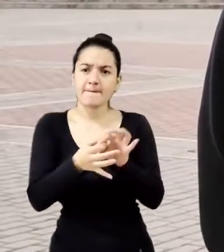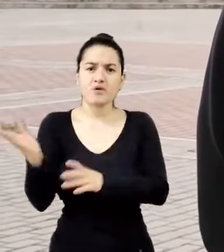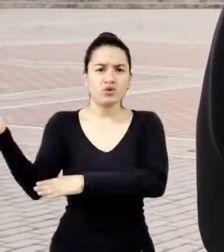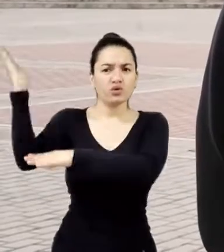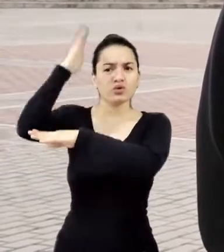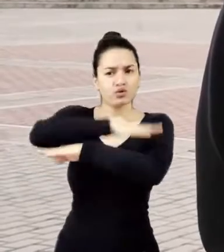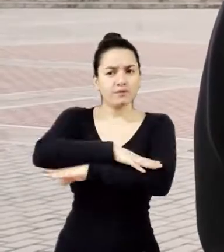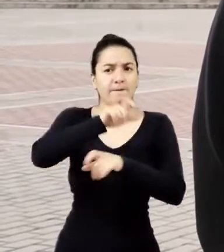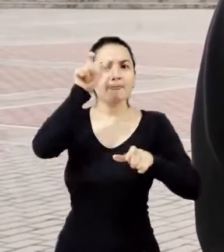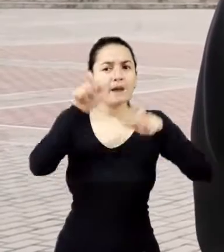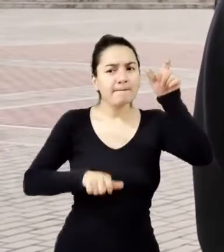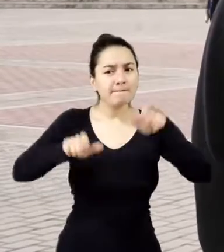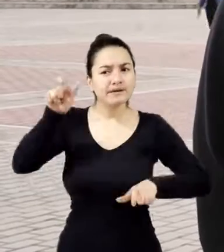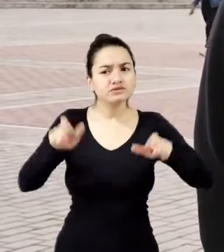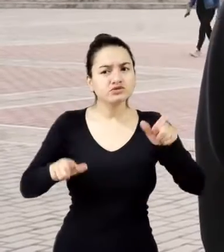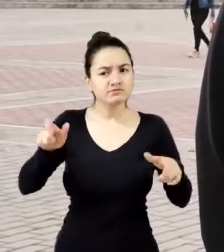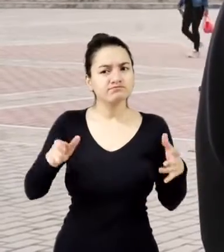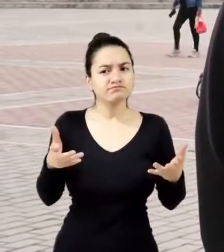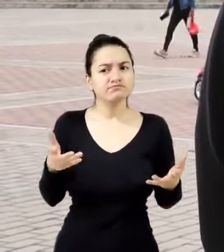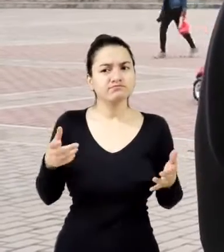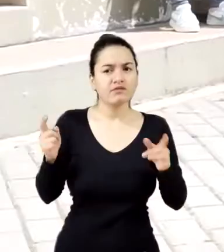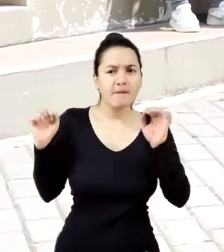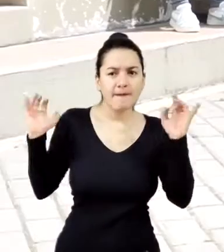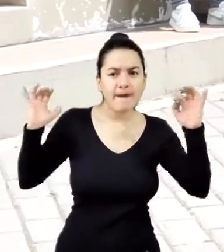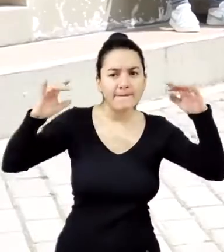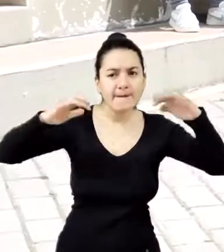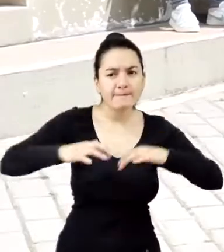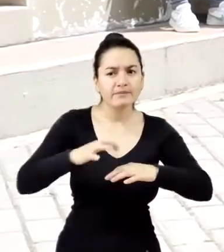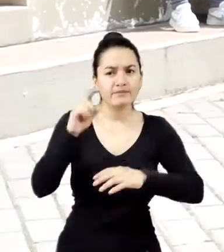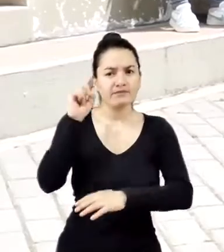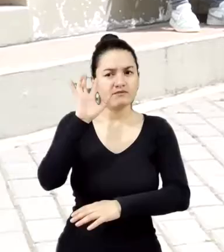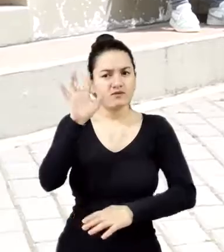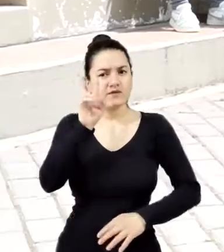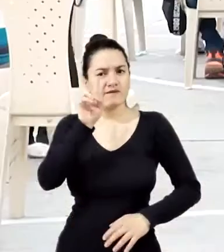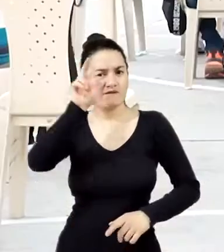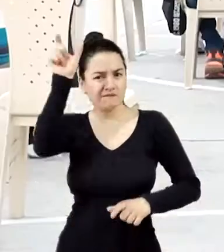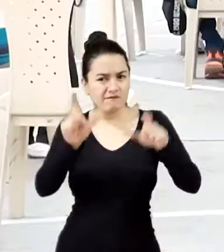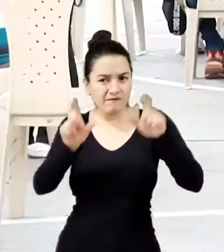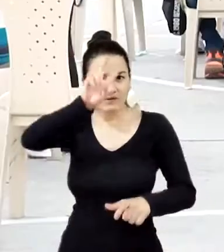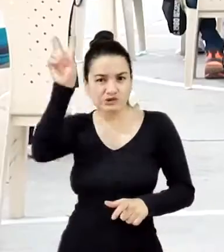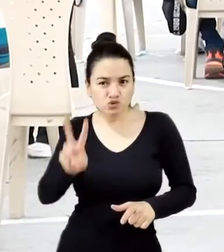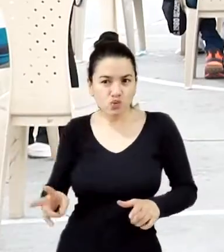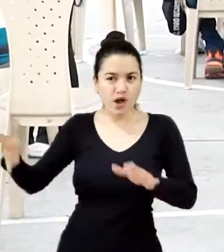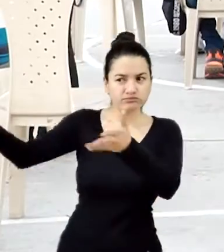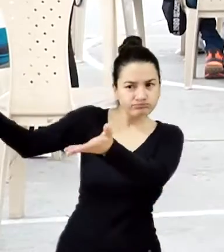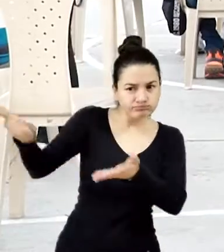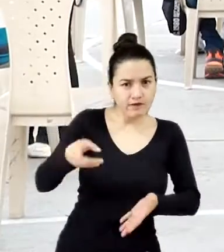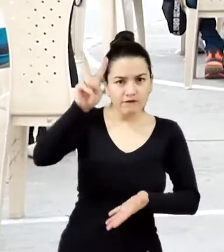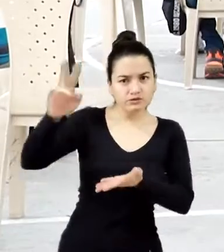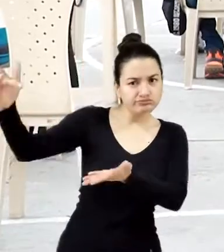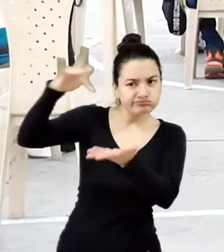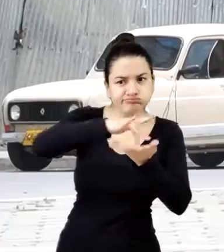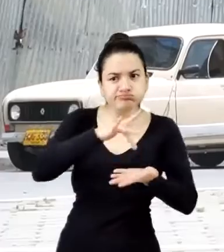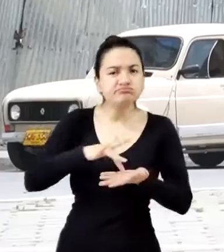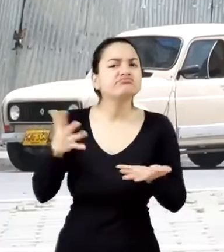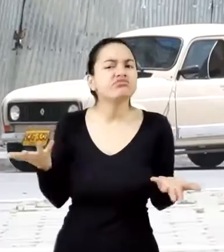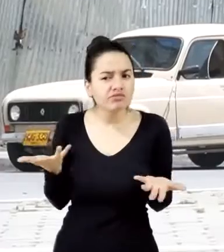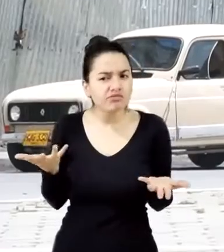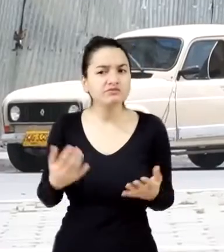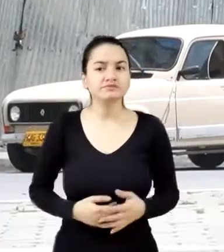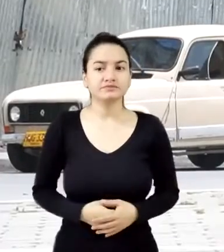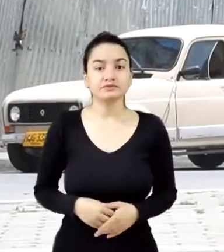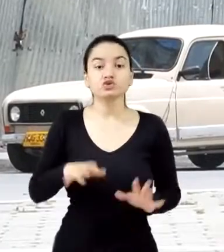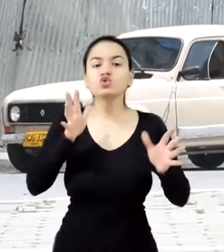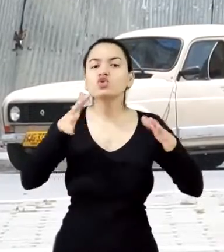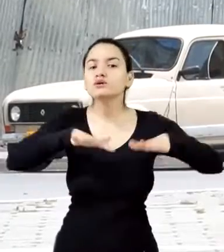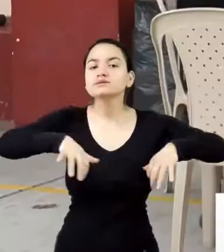Colombia, Policía Nacional, que logró una jornada muy, muy significativa para mejorar los derechos de la población migrante en